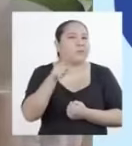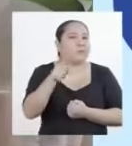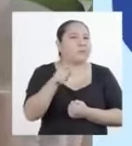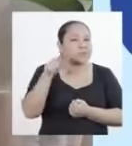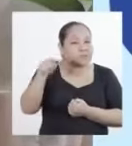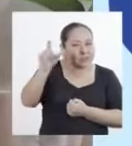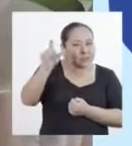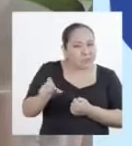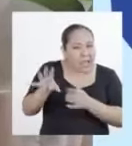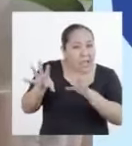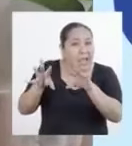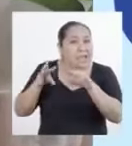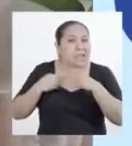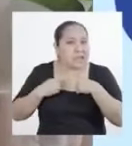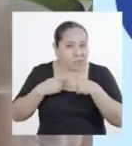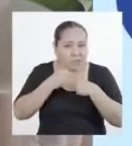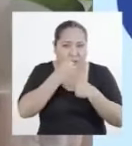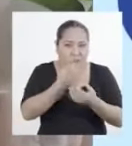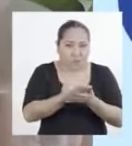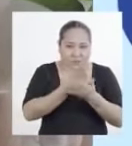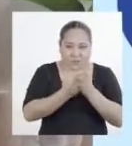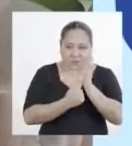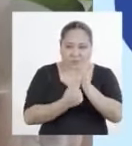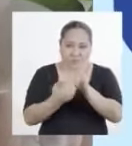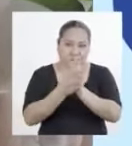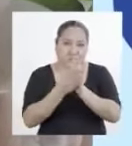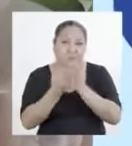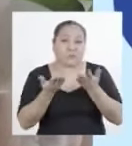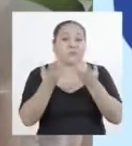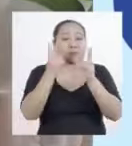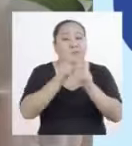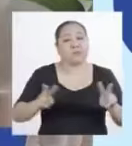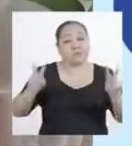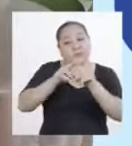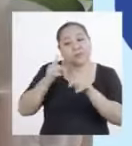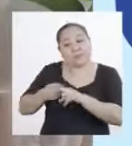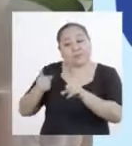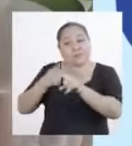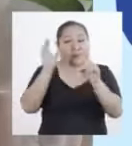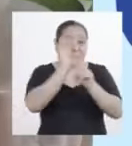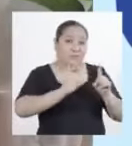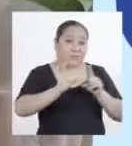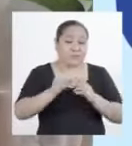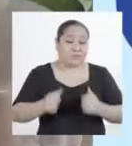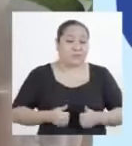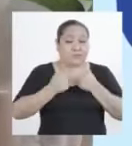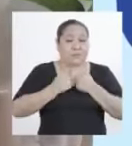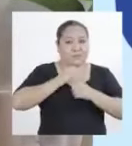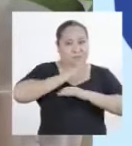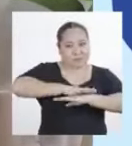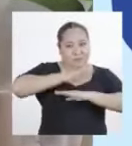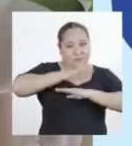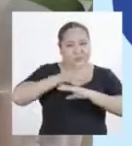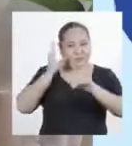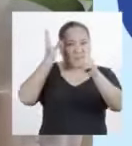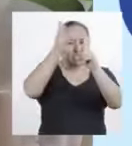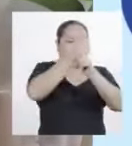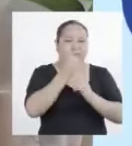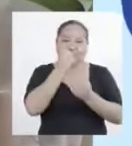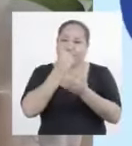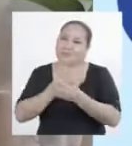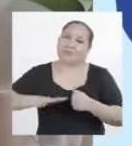Sobre todo para convencerlos de que es bueno y productivo valorar nuestra diversidad cultural Para vivir